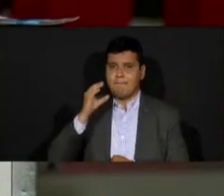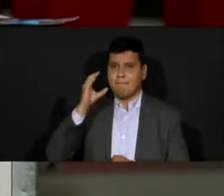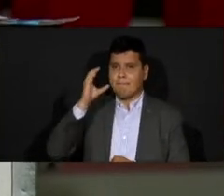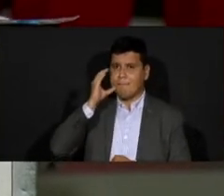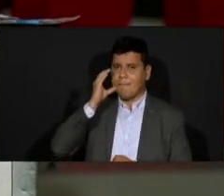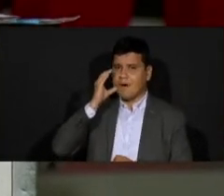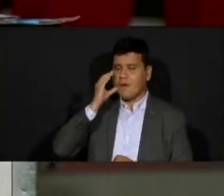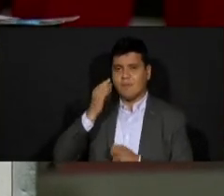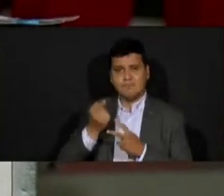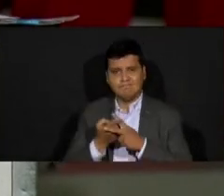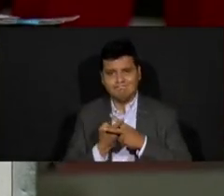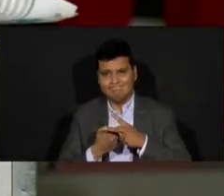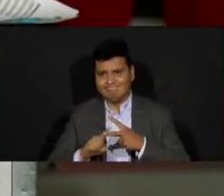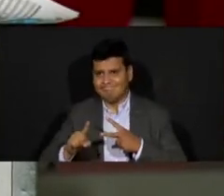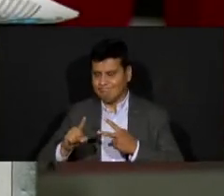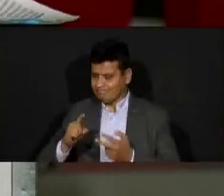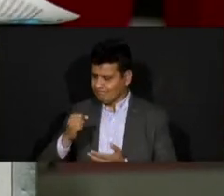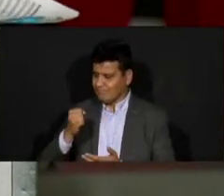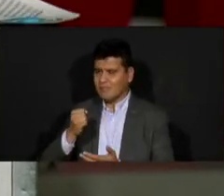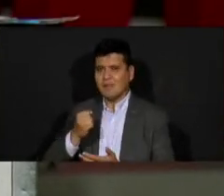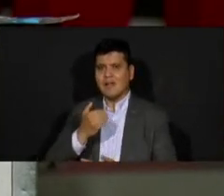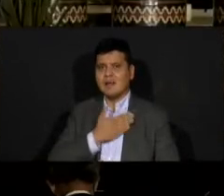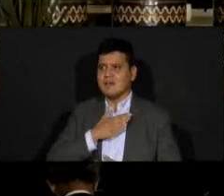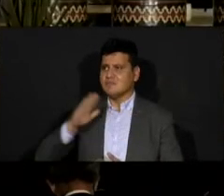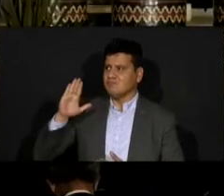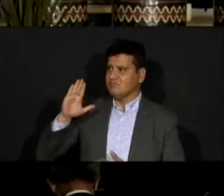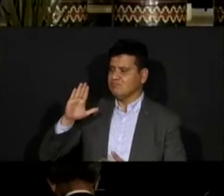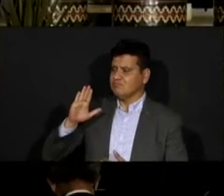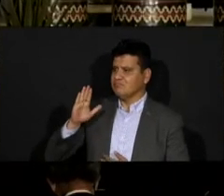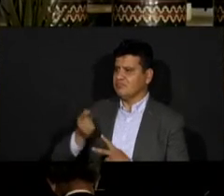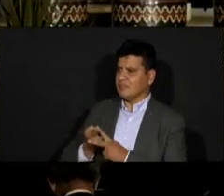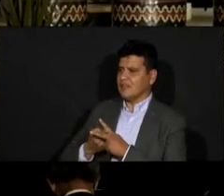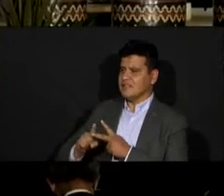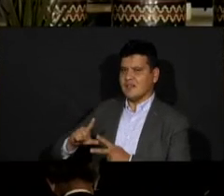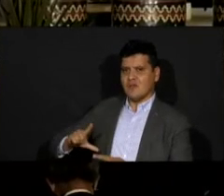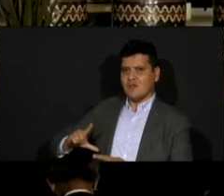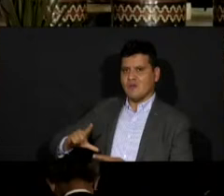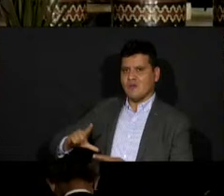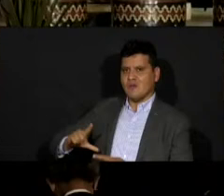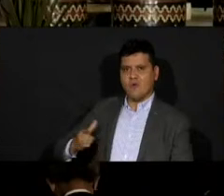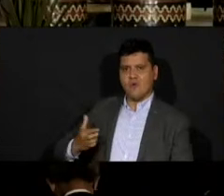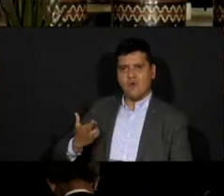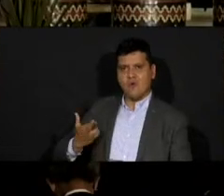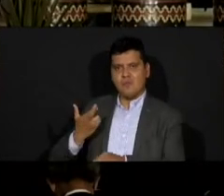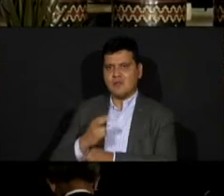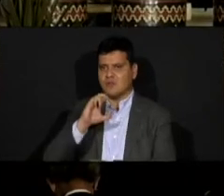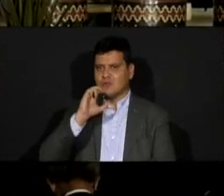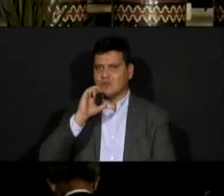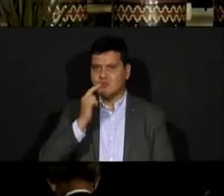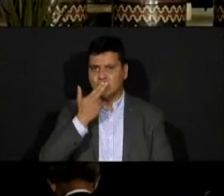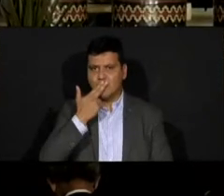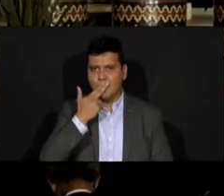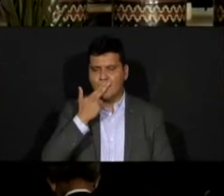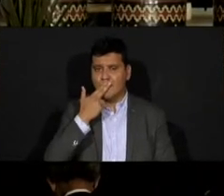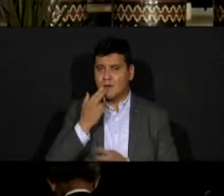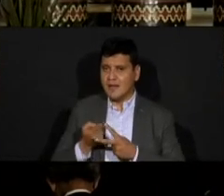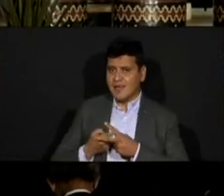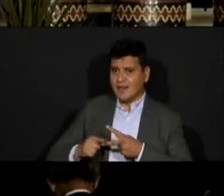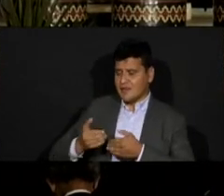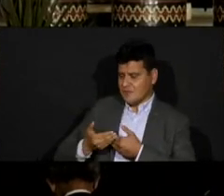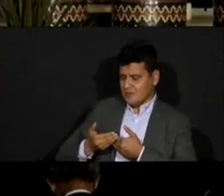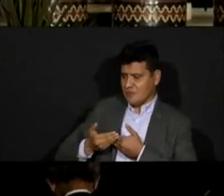licenciada María Eugenia Campos Galván, para el periodo comprendido de septiembre del